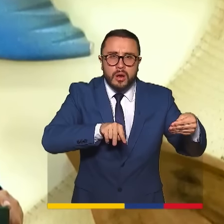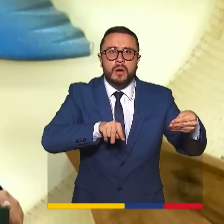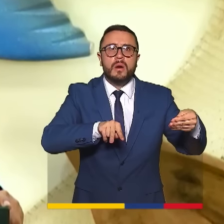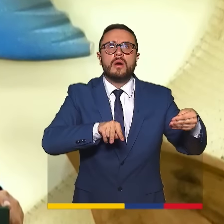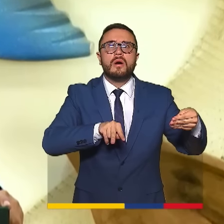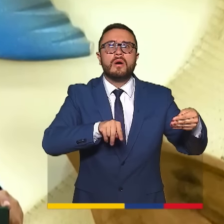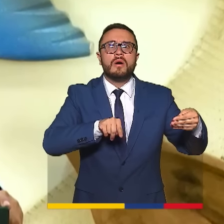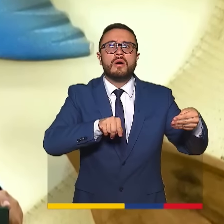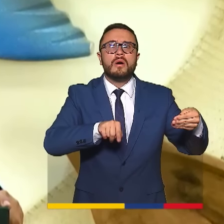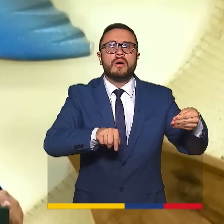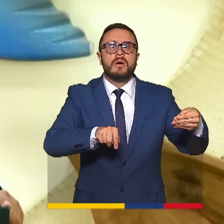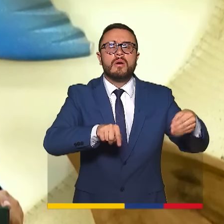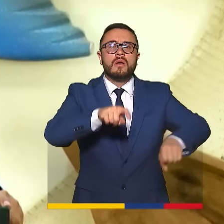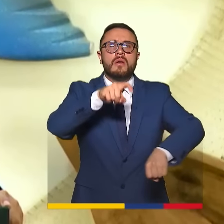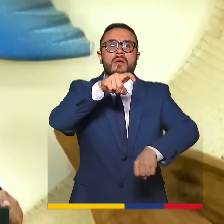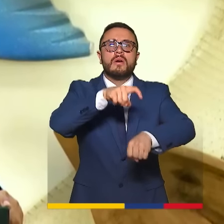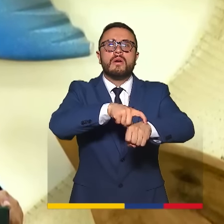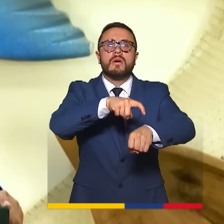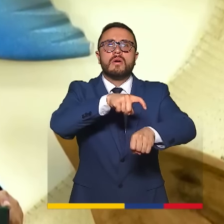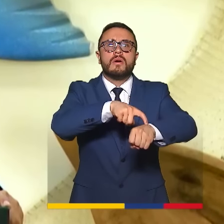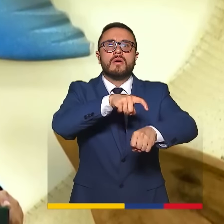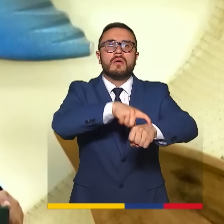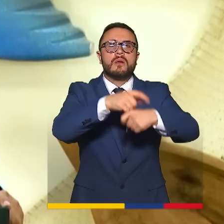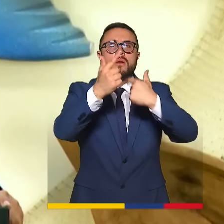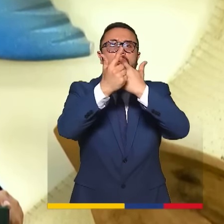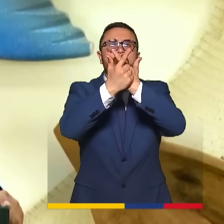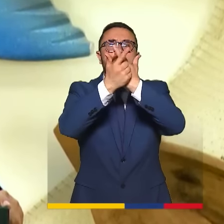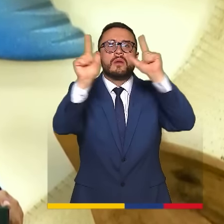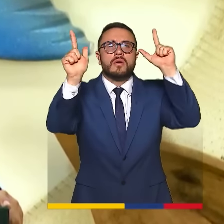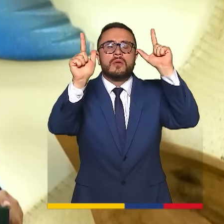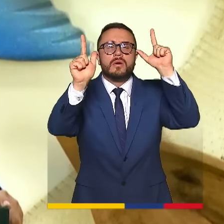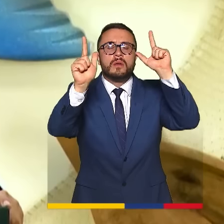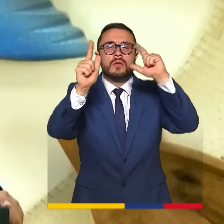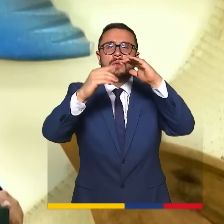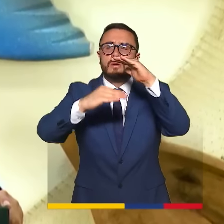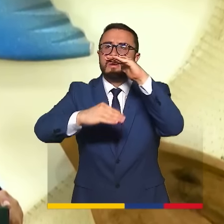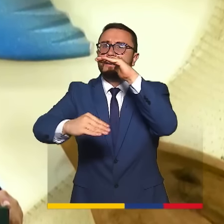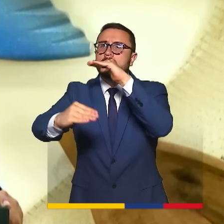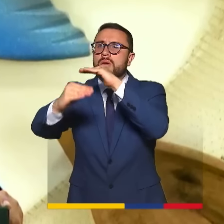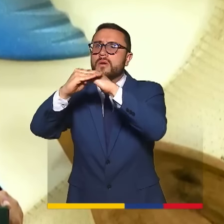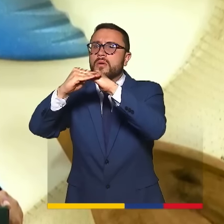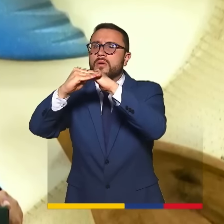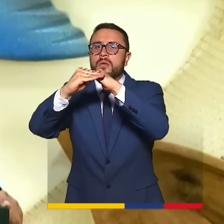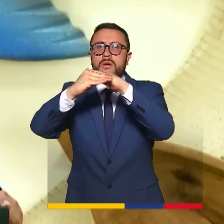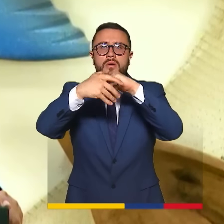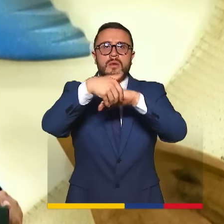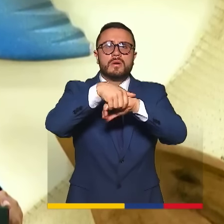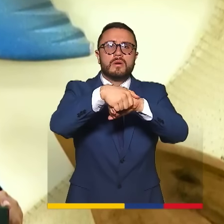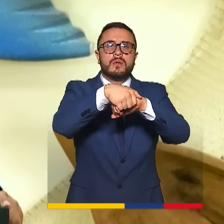libertad, de igualdad y de fraternidad para todo el mundo.